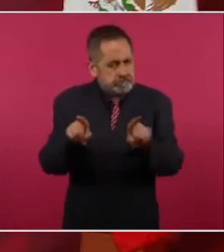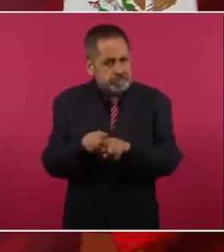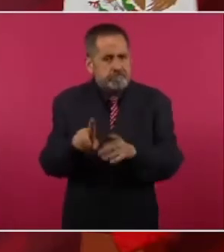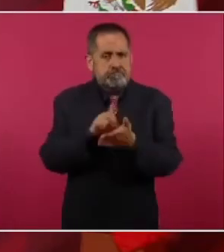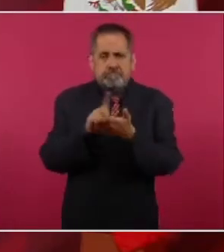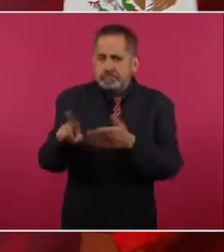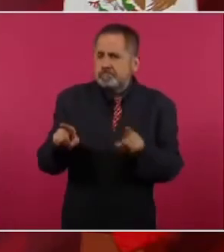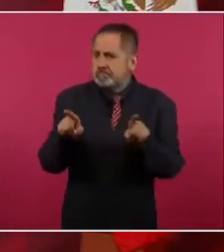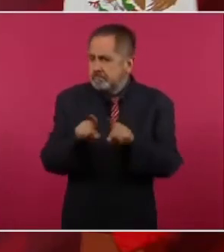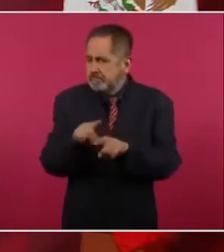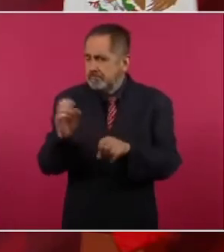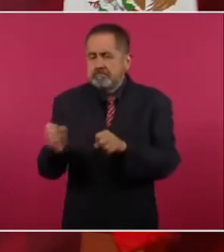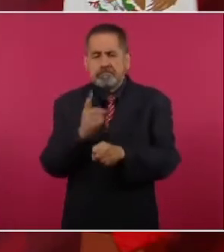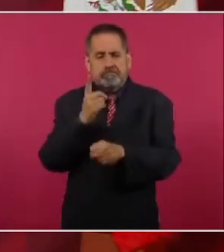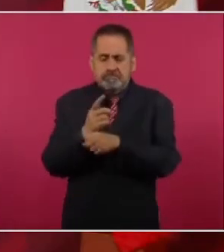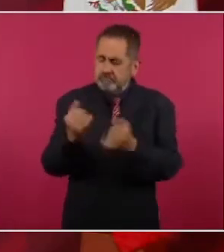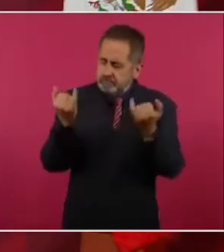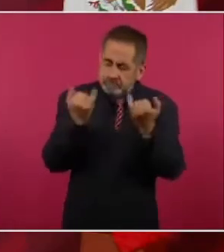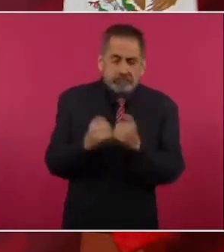oportunidades.